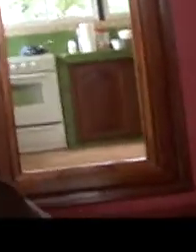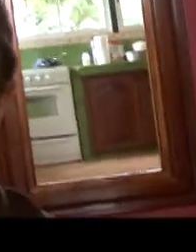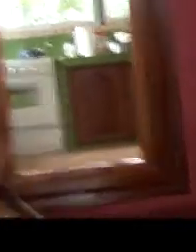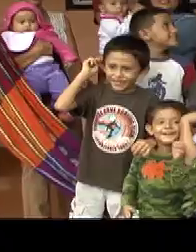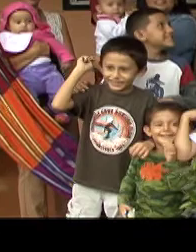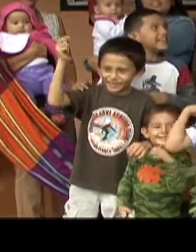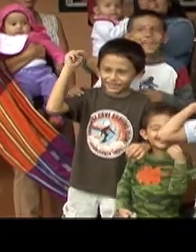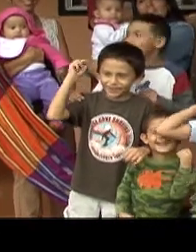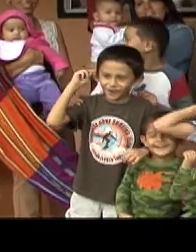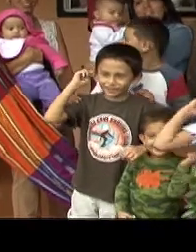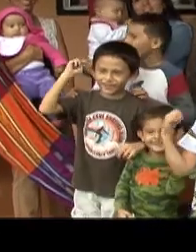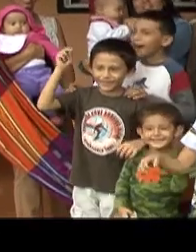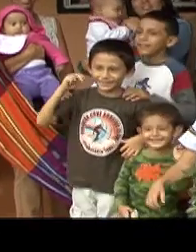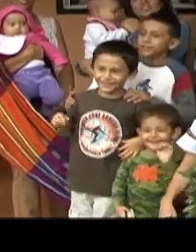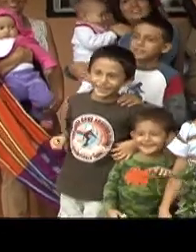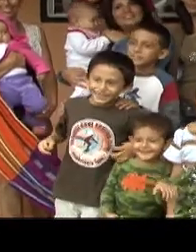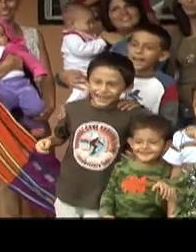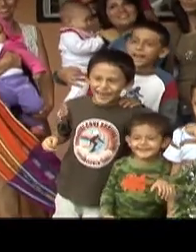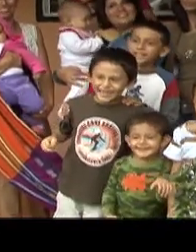Hola.